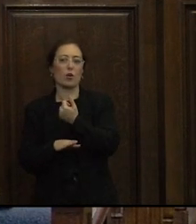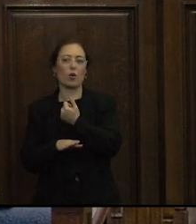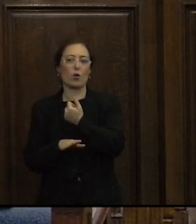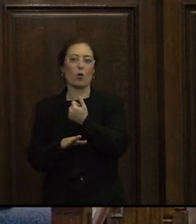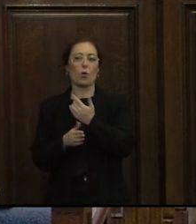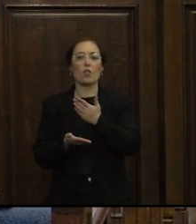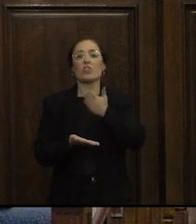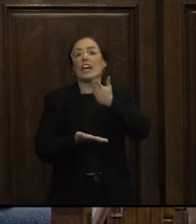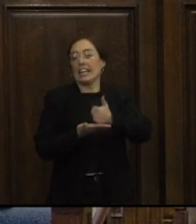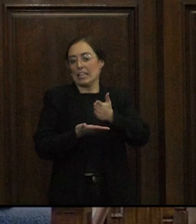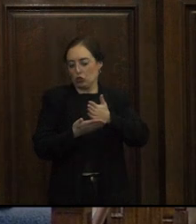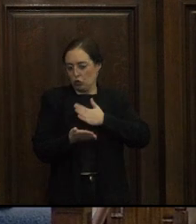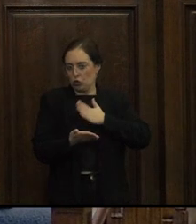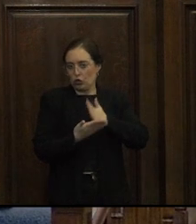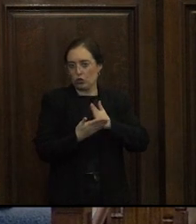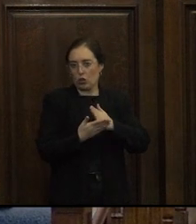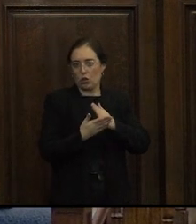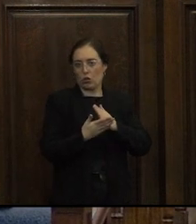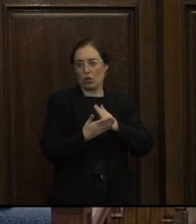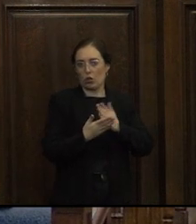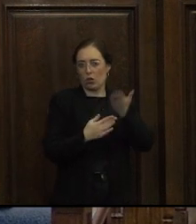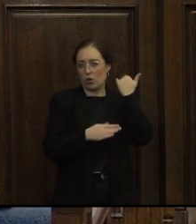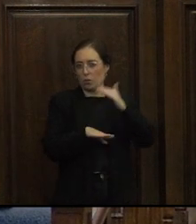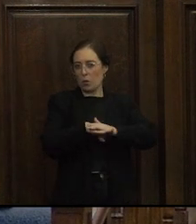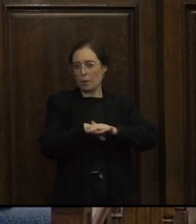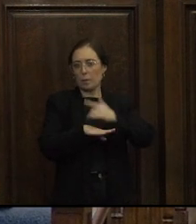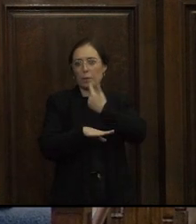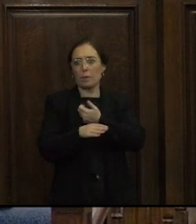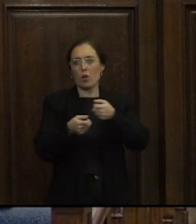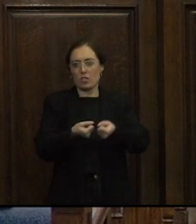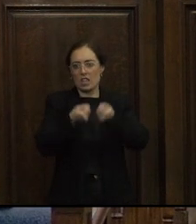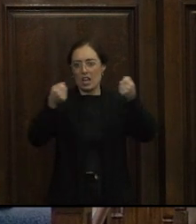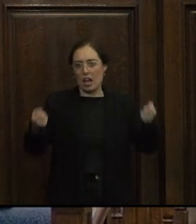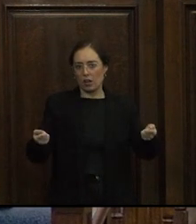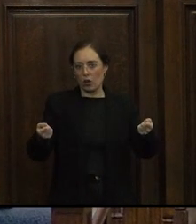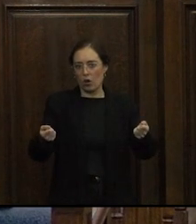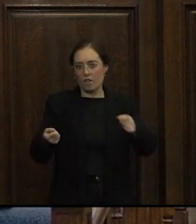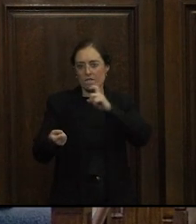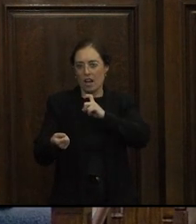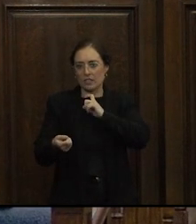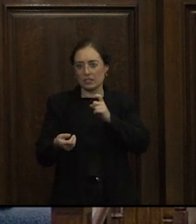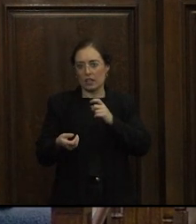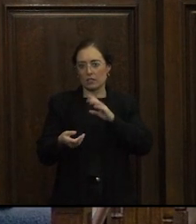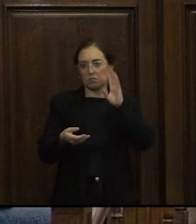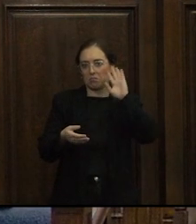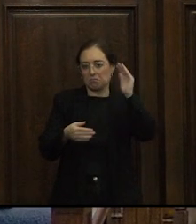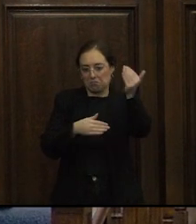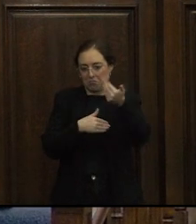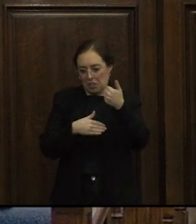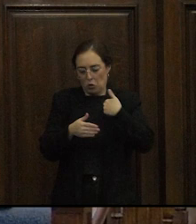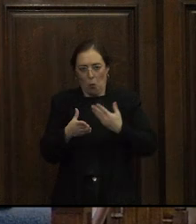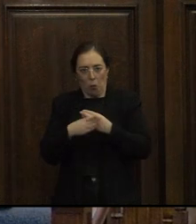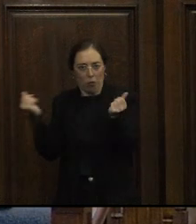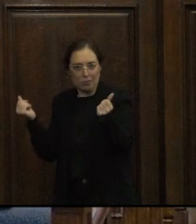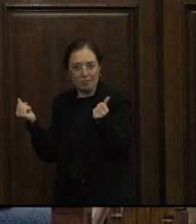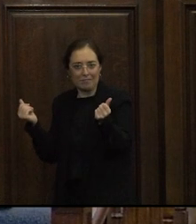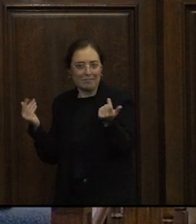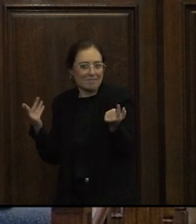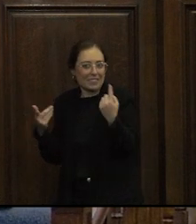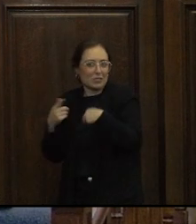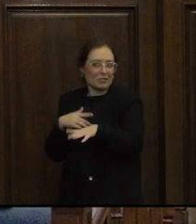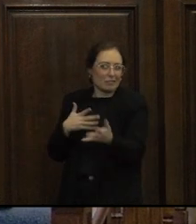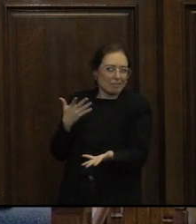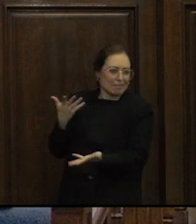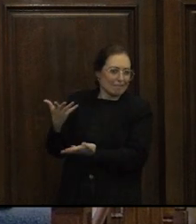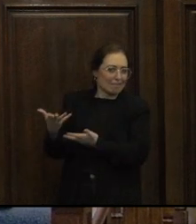derecho a réplica o retractación, si publicabas algún diario clandestino, igual te iban a desaparecer. Entonces, era una